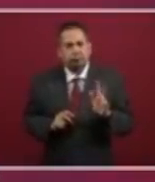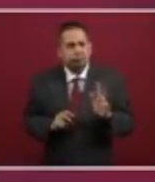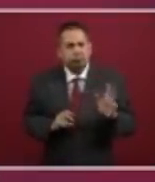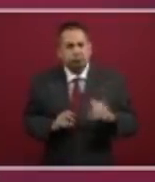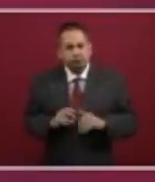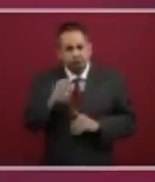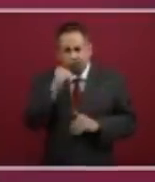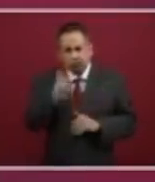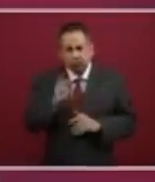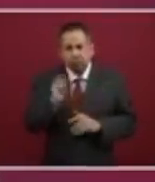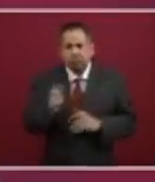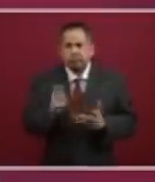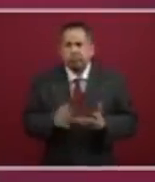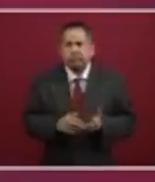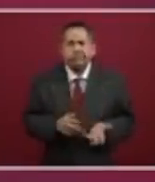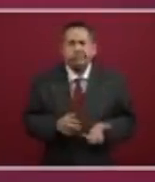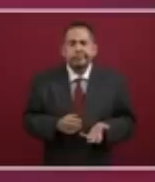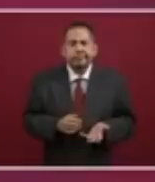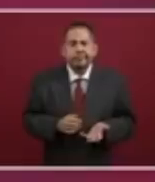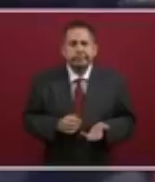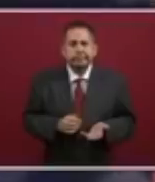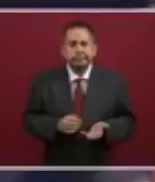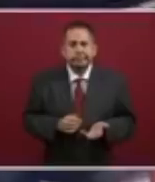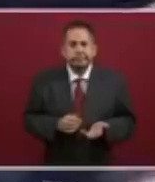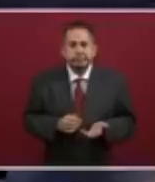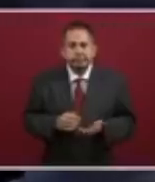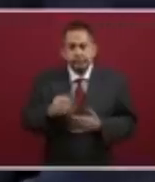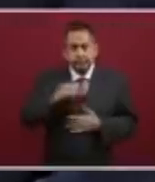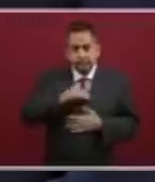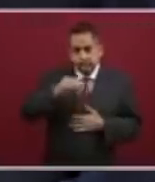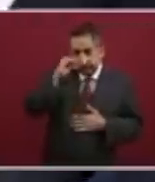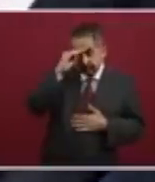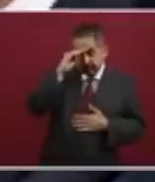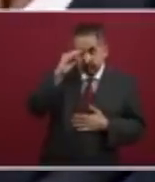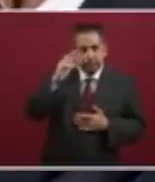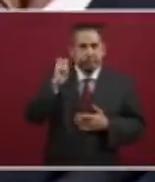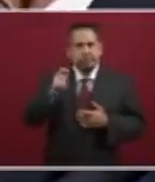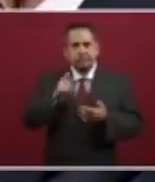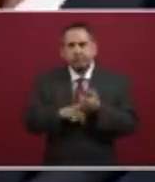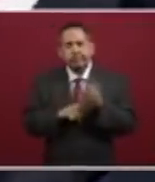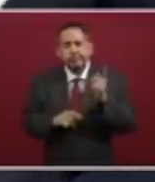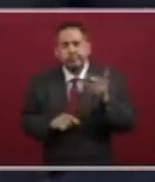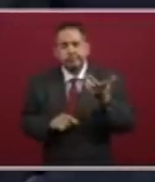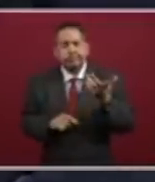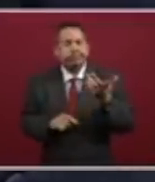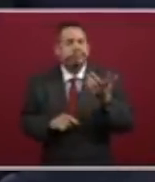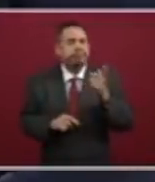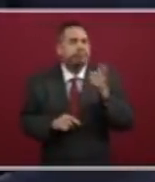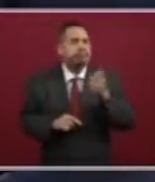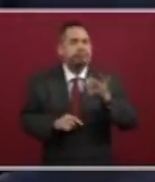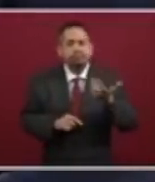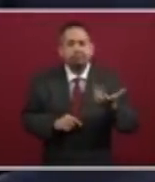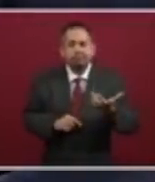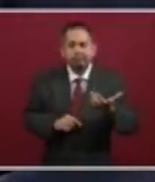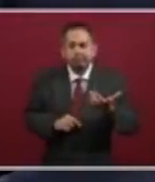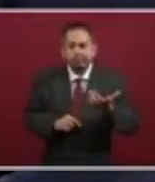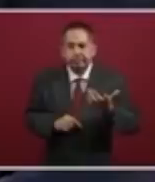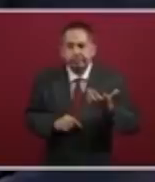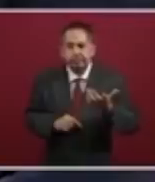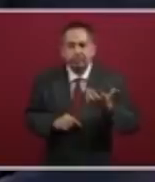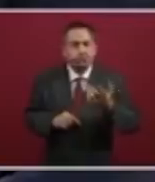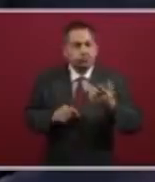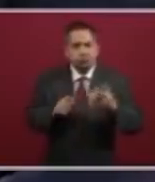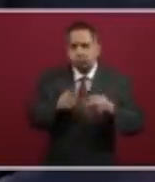que solo se esté pensando en una cooperación para el uso de